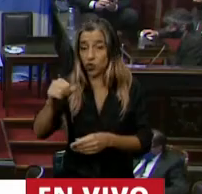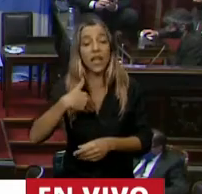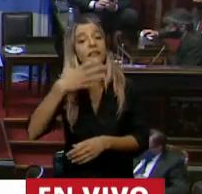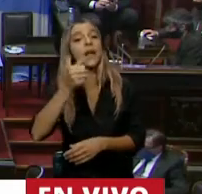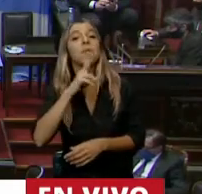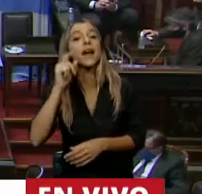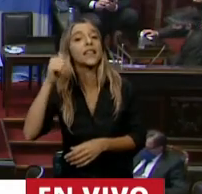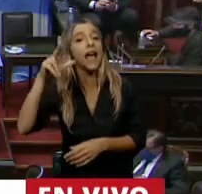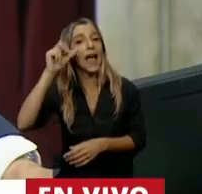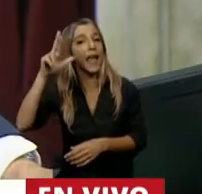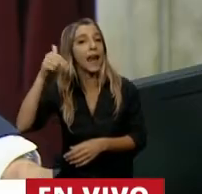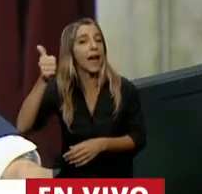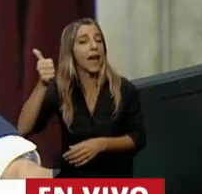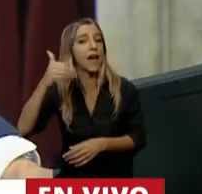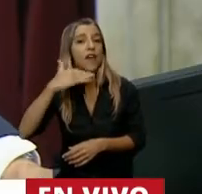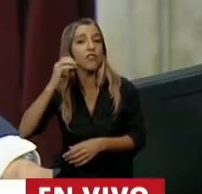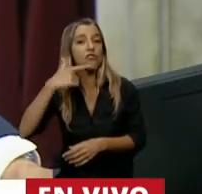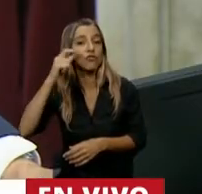Martiarena José Luis.